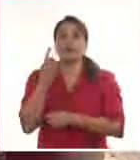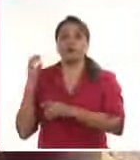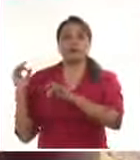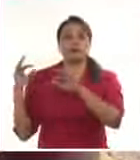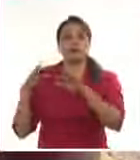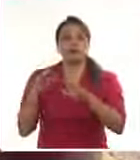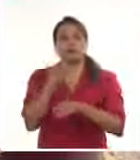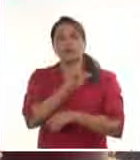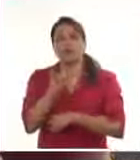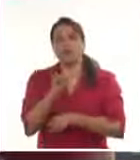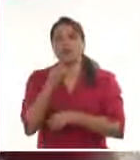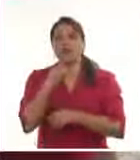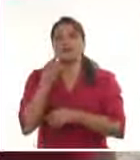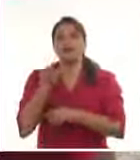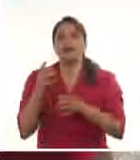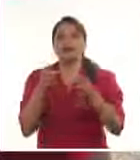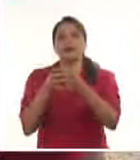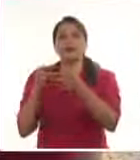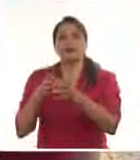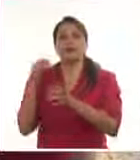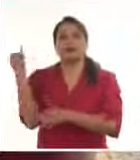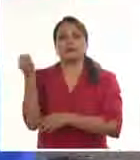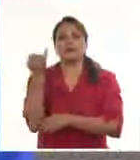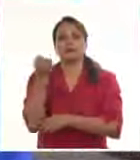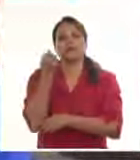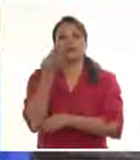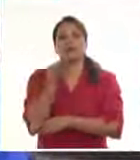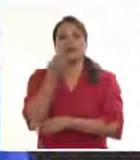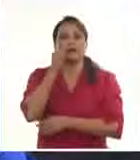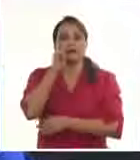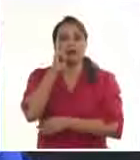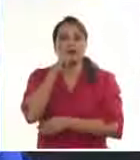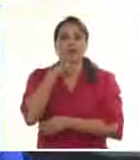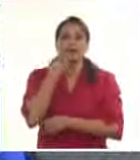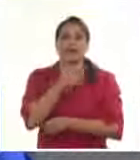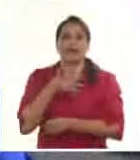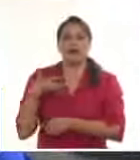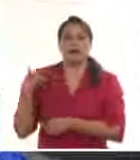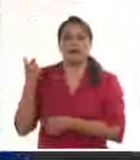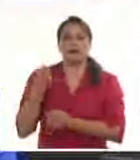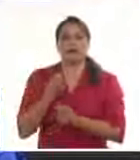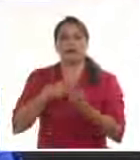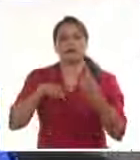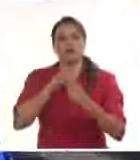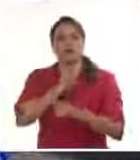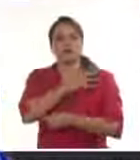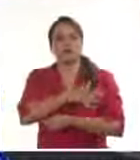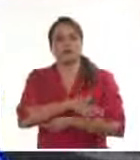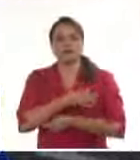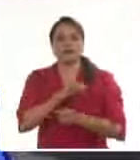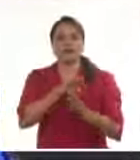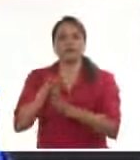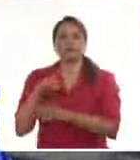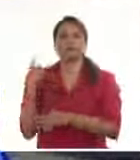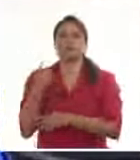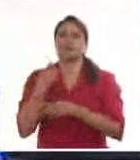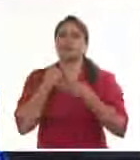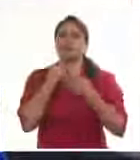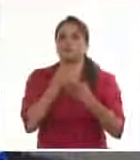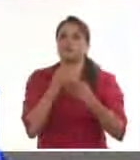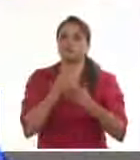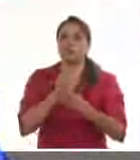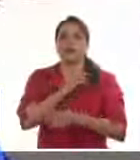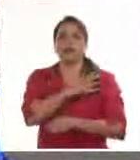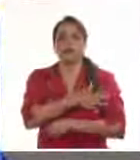de la comunidad internacional para exigir que se ponga fin a este abuso. Aquí estamos apoyando al pueblo de Palestina, que nunca van a